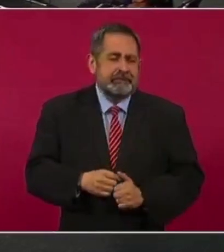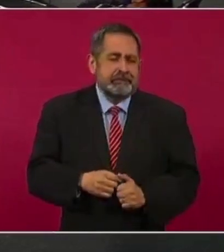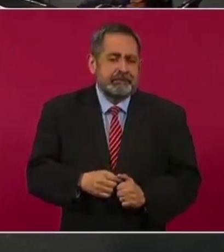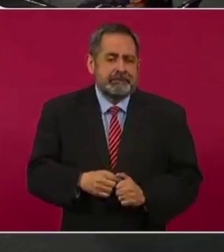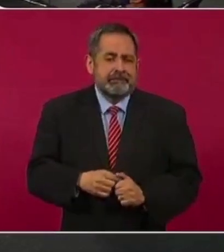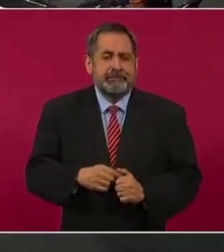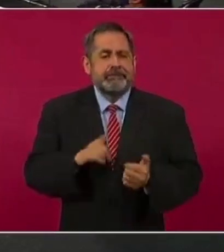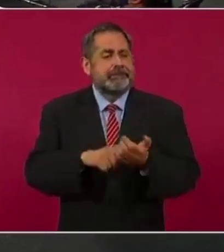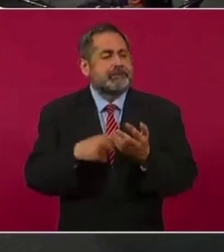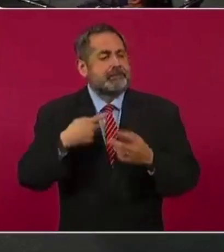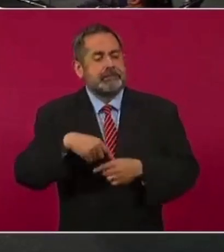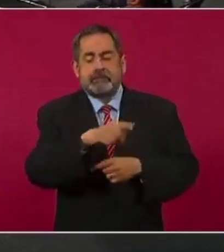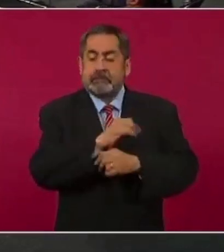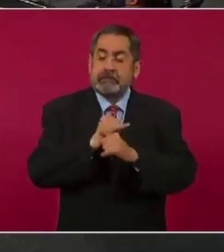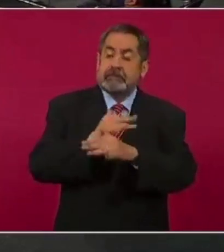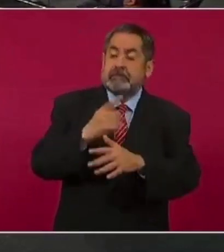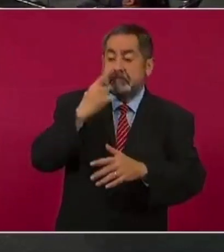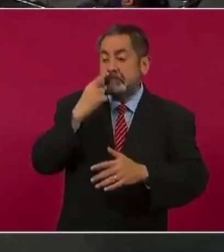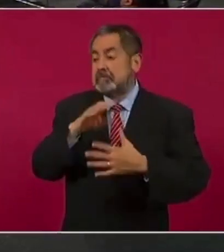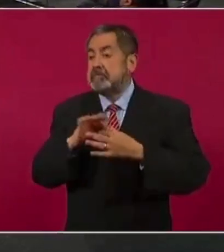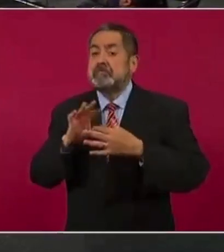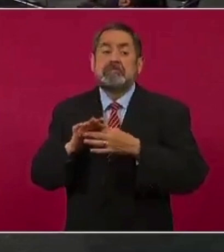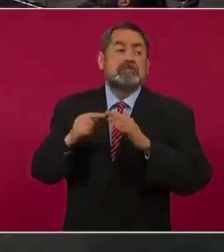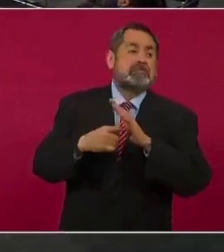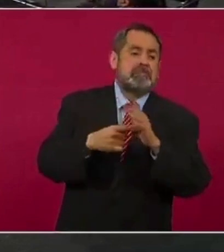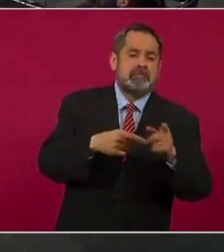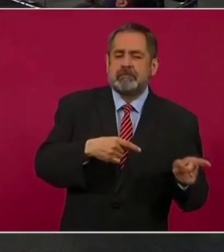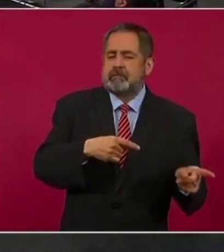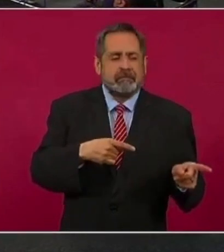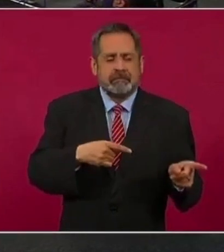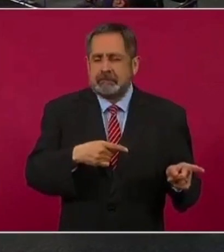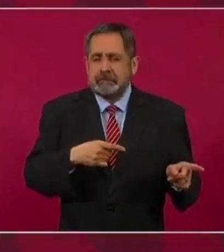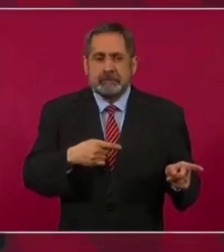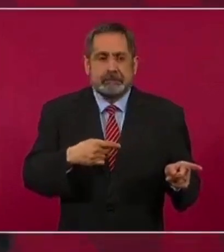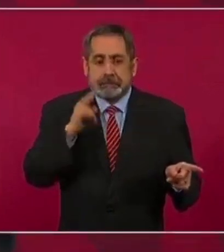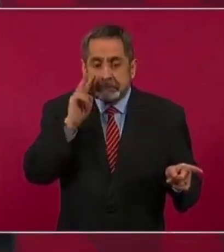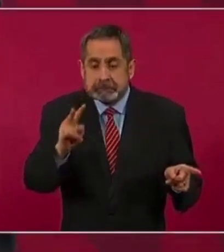de esta gente muy oportunista